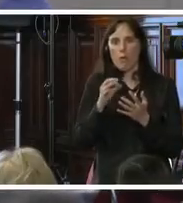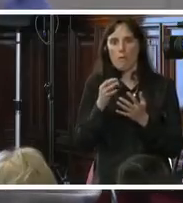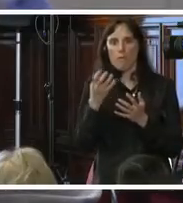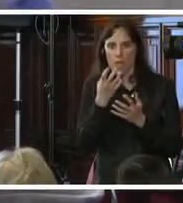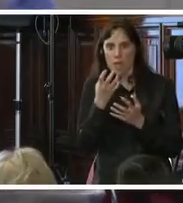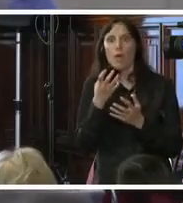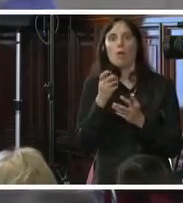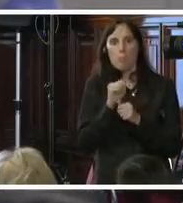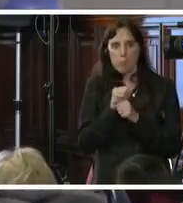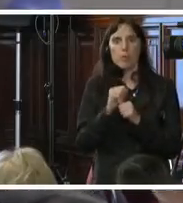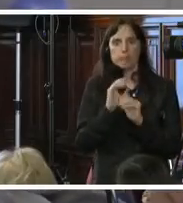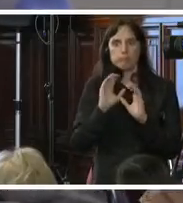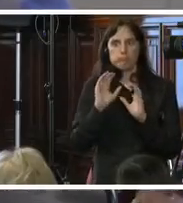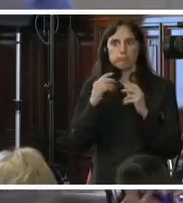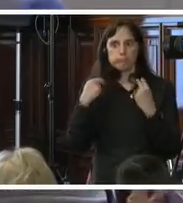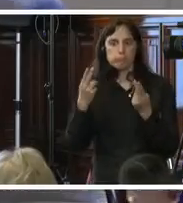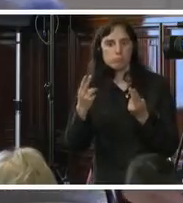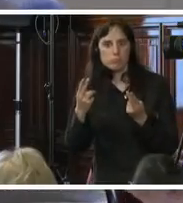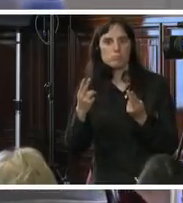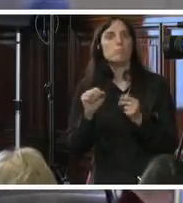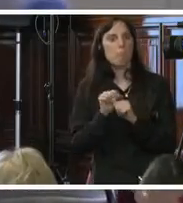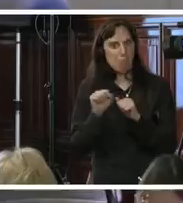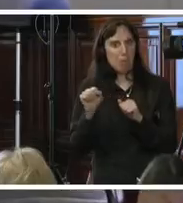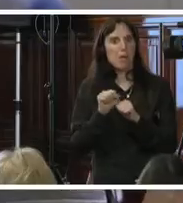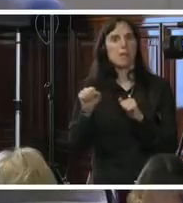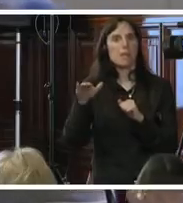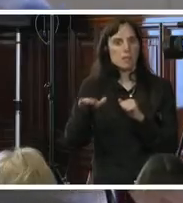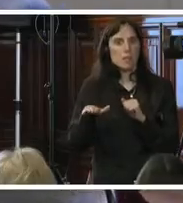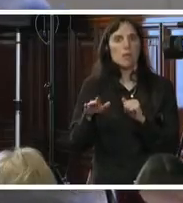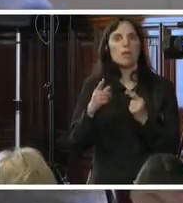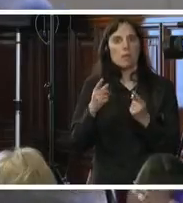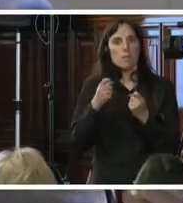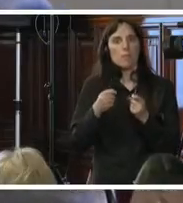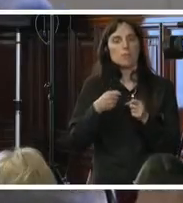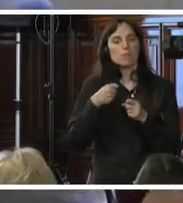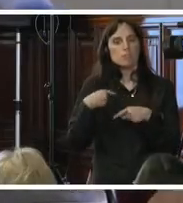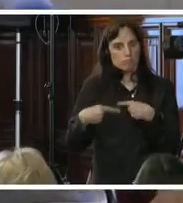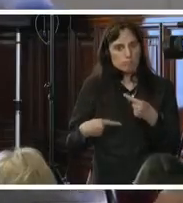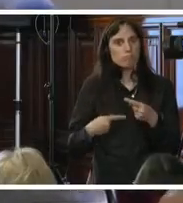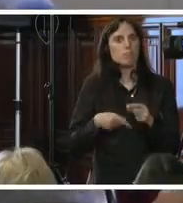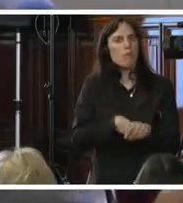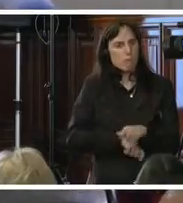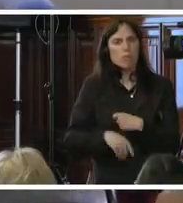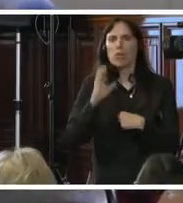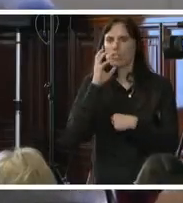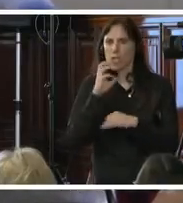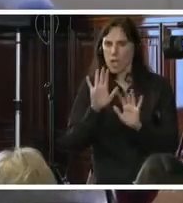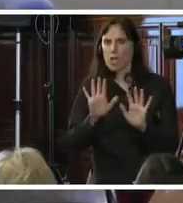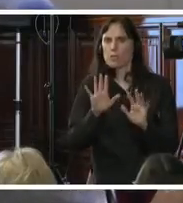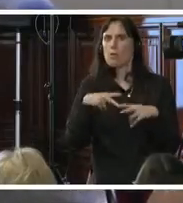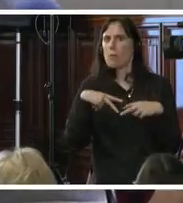manera y cosas así. Yo creo que tenemos que seguir haciendo esfuerzos, pero lo digo en serio, el tema